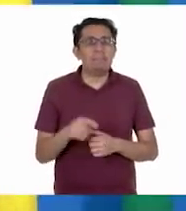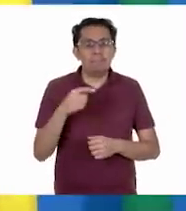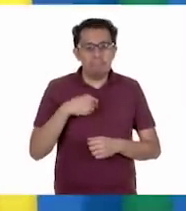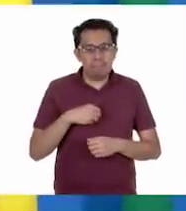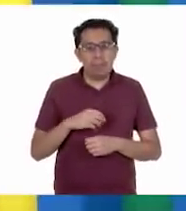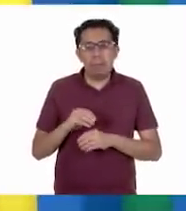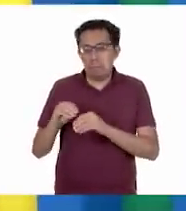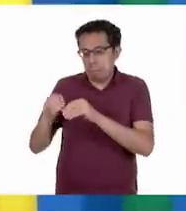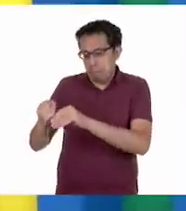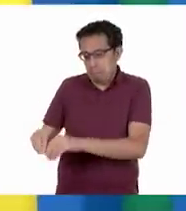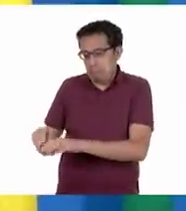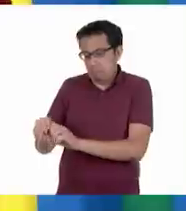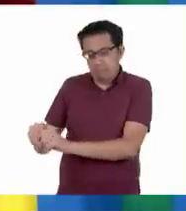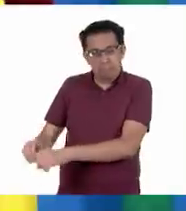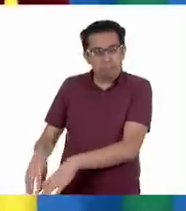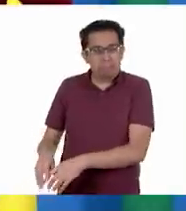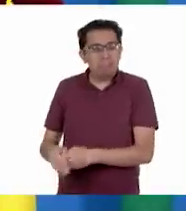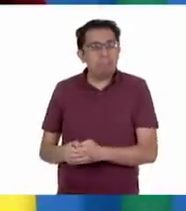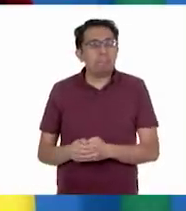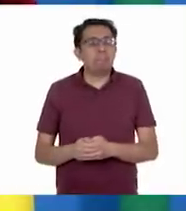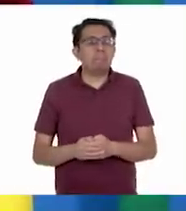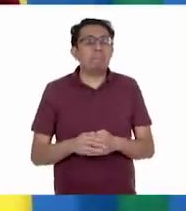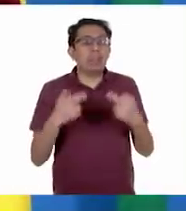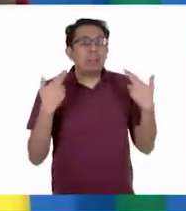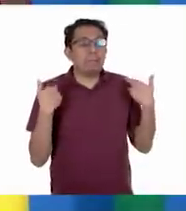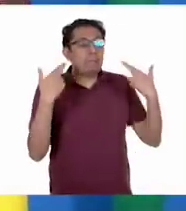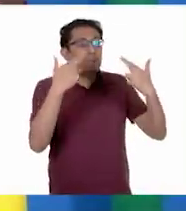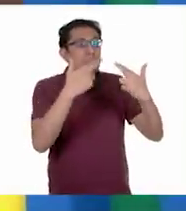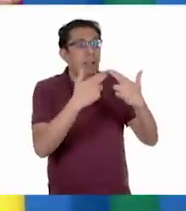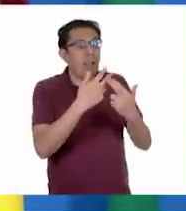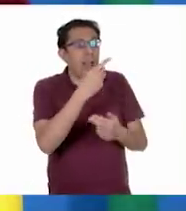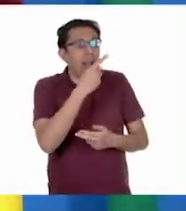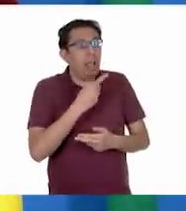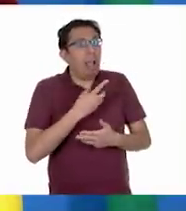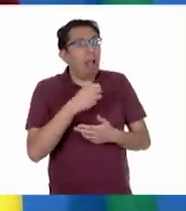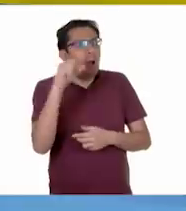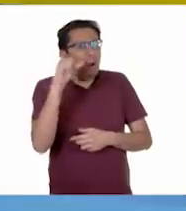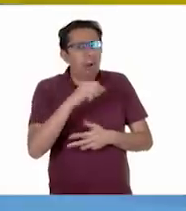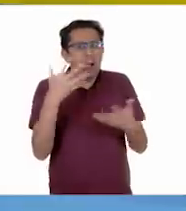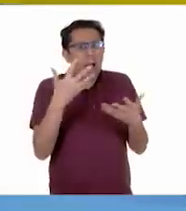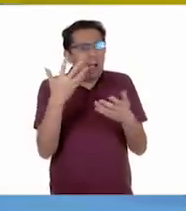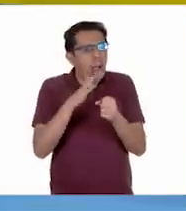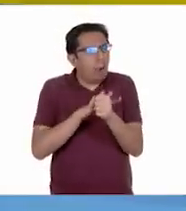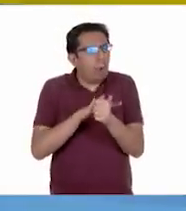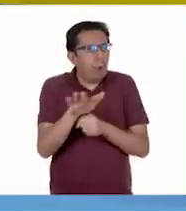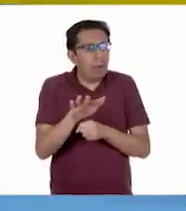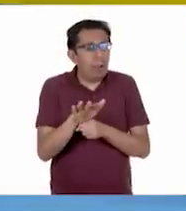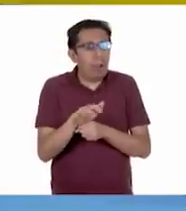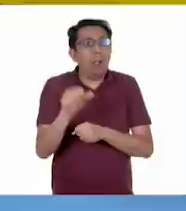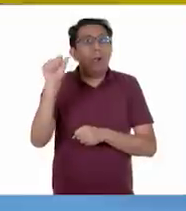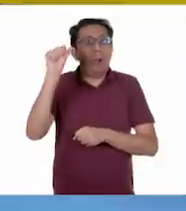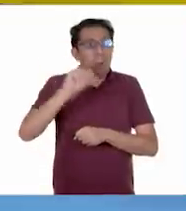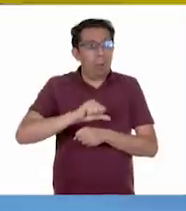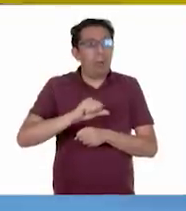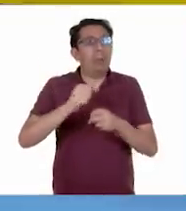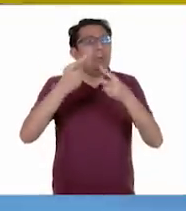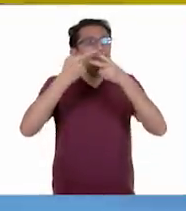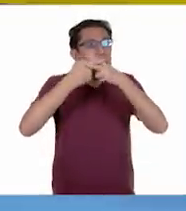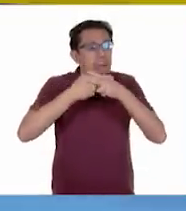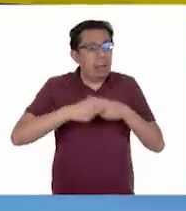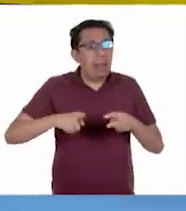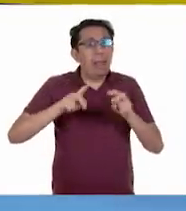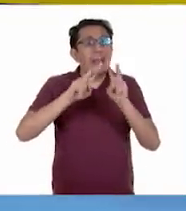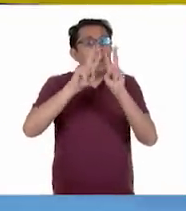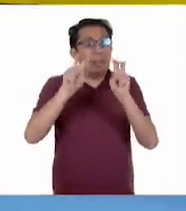poner. Claro que sí. Maestra, díganos, ¿qué es lo que vamos a hacer el día de hoy? Pues hoy vamos a iniciar con un